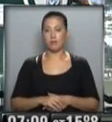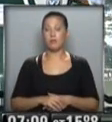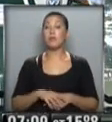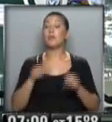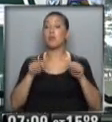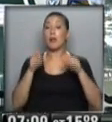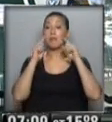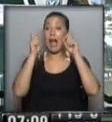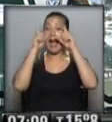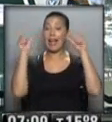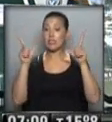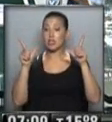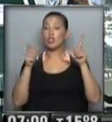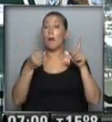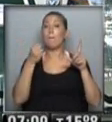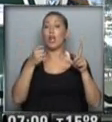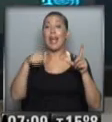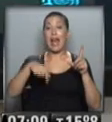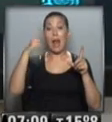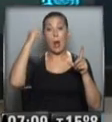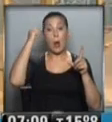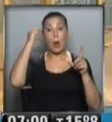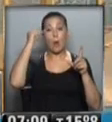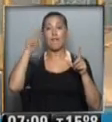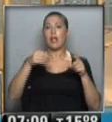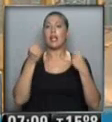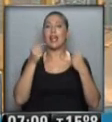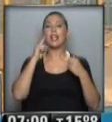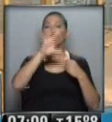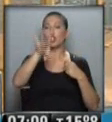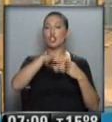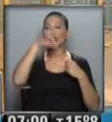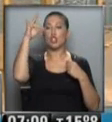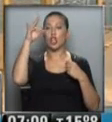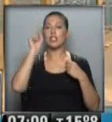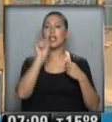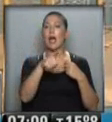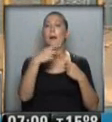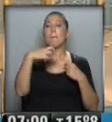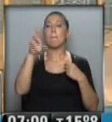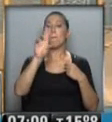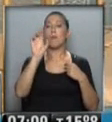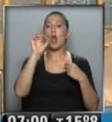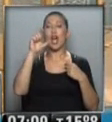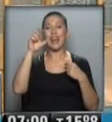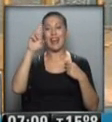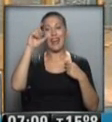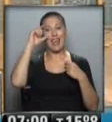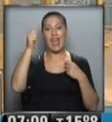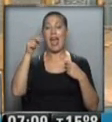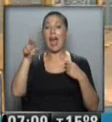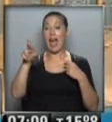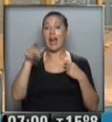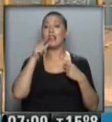Bueno, presten atención, porque a partir de las 9 de la mañana el foco estará puesto en este sorteo, el sorteo de Procrear desde la sede de Lotería